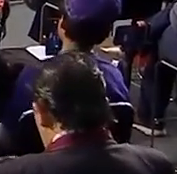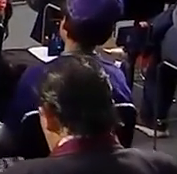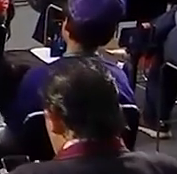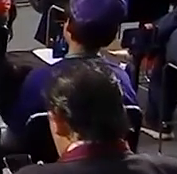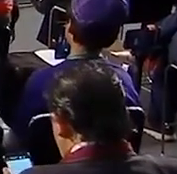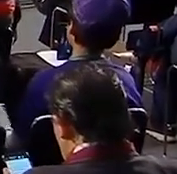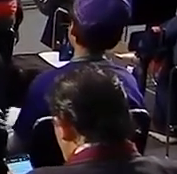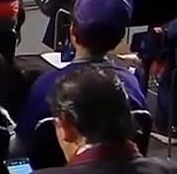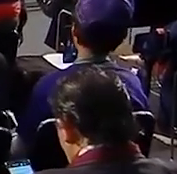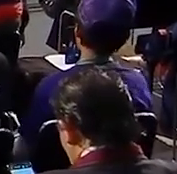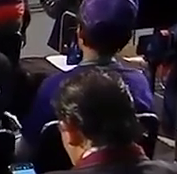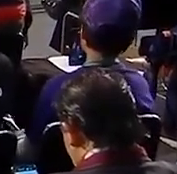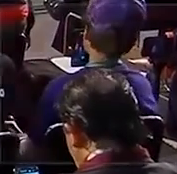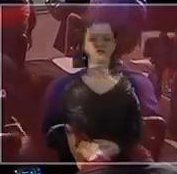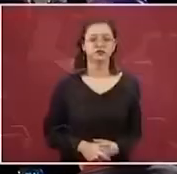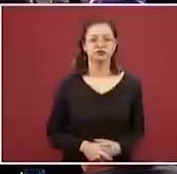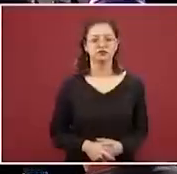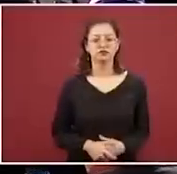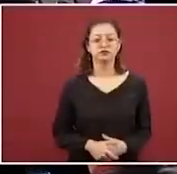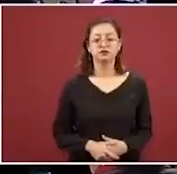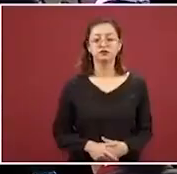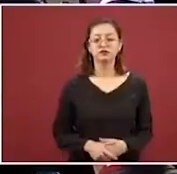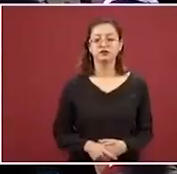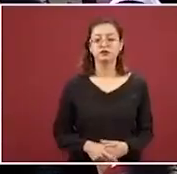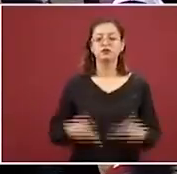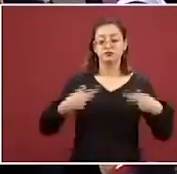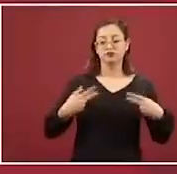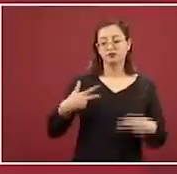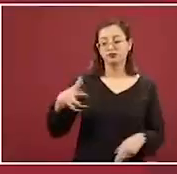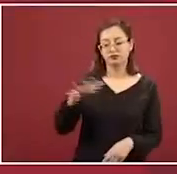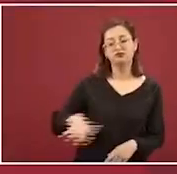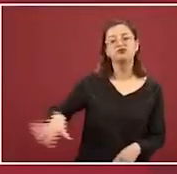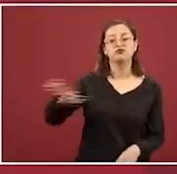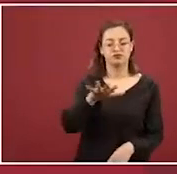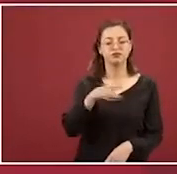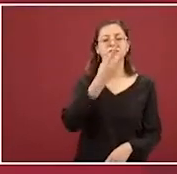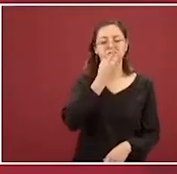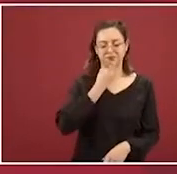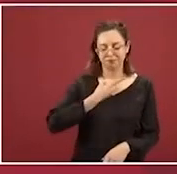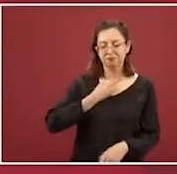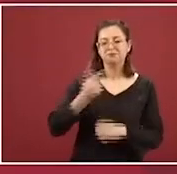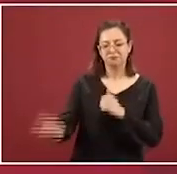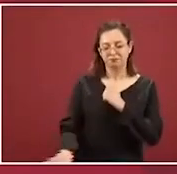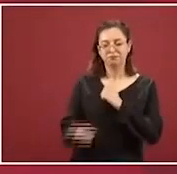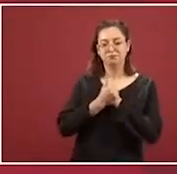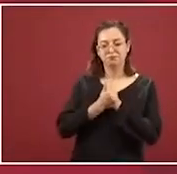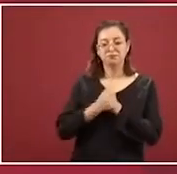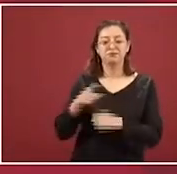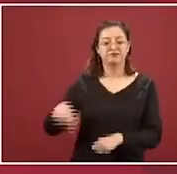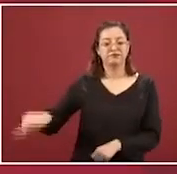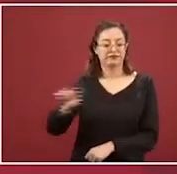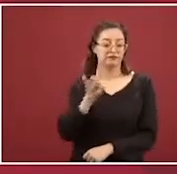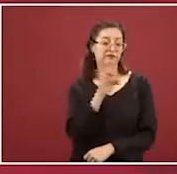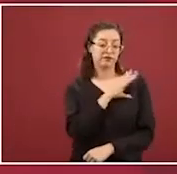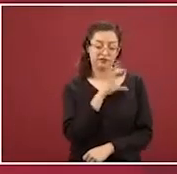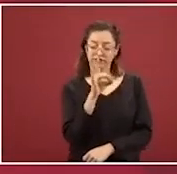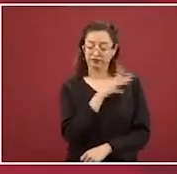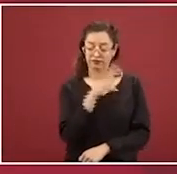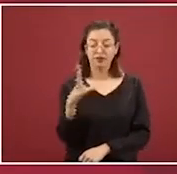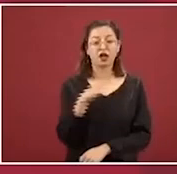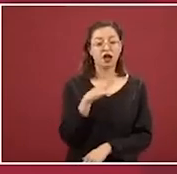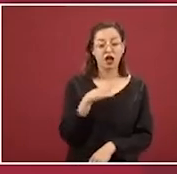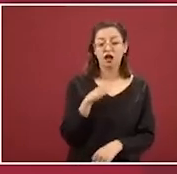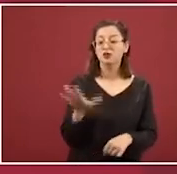los pobladores, también con miedo,